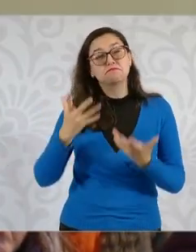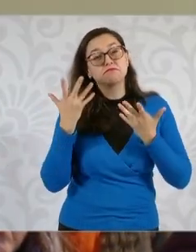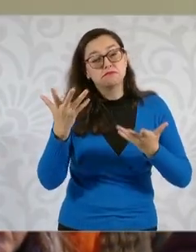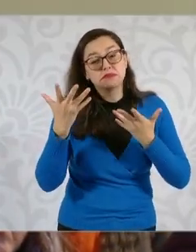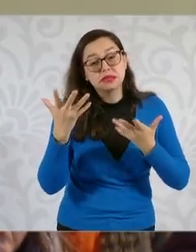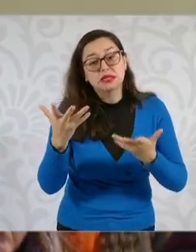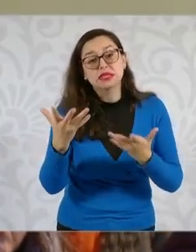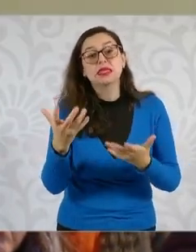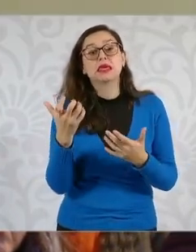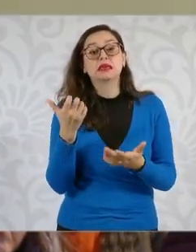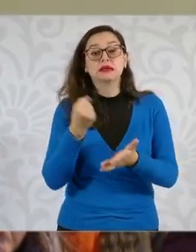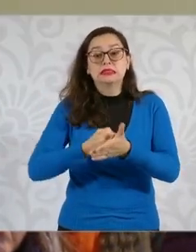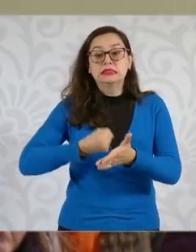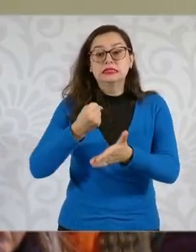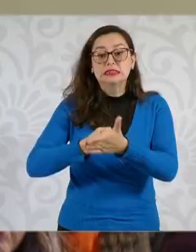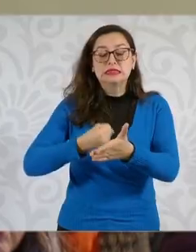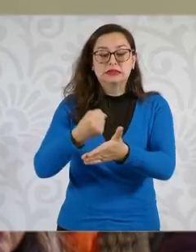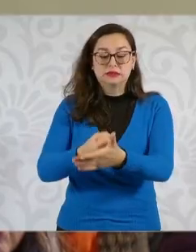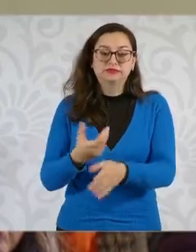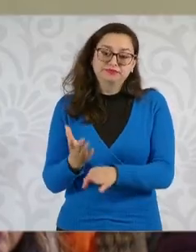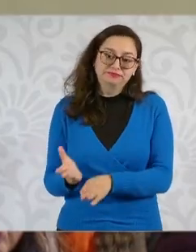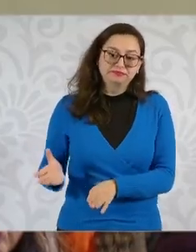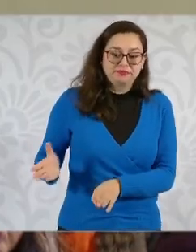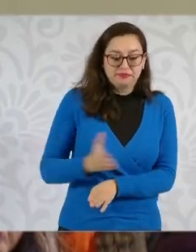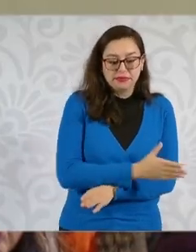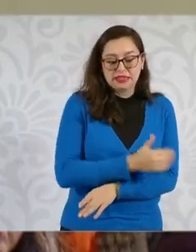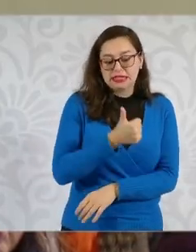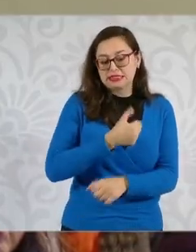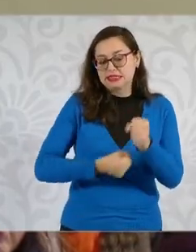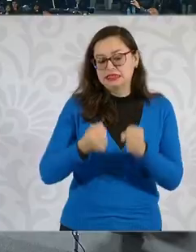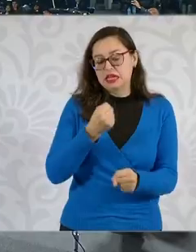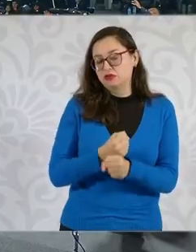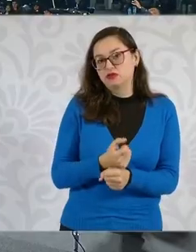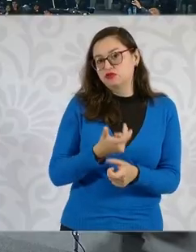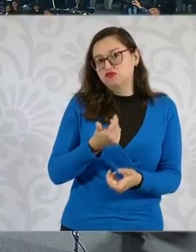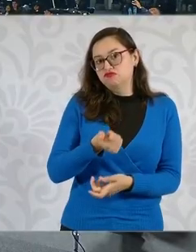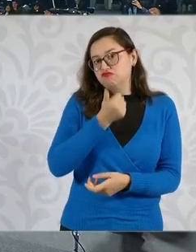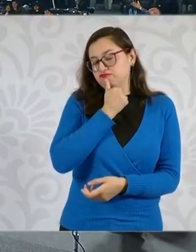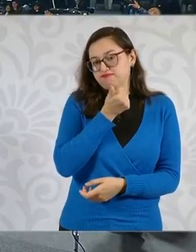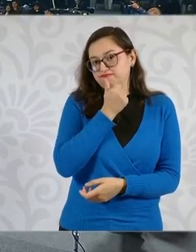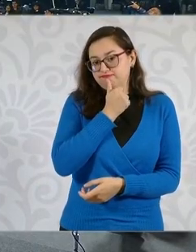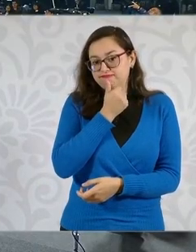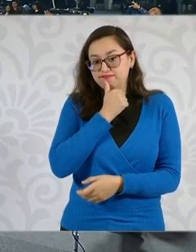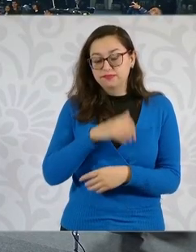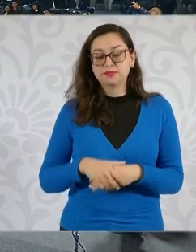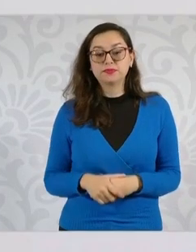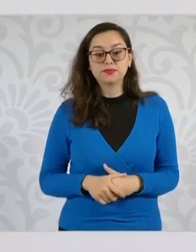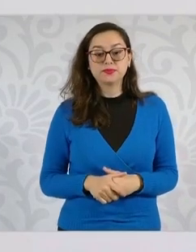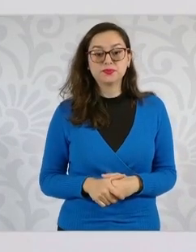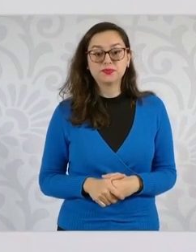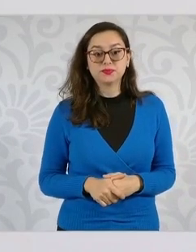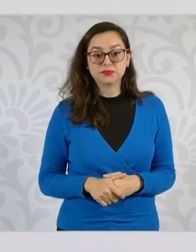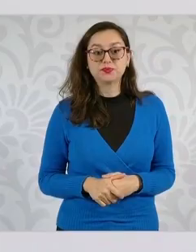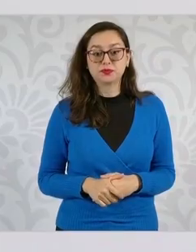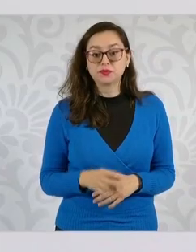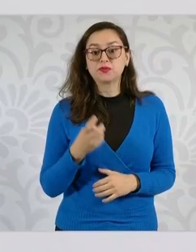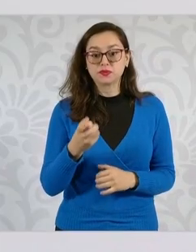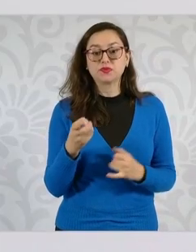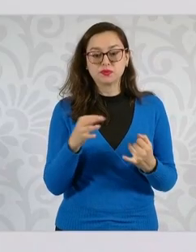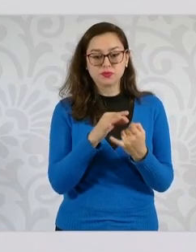demanda que se quedó pendiente con el anterior presidente Gracias presidente Sí, con esta cerramos